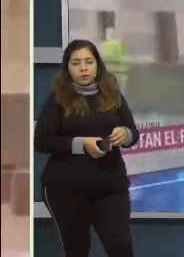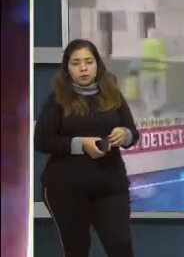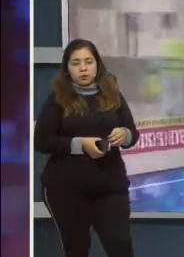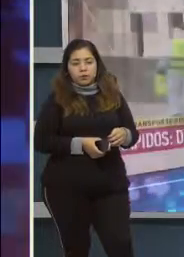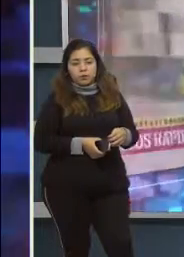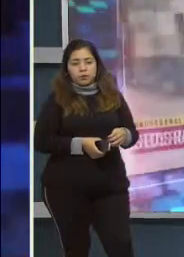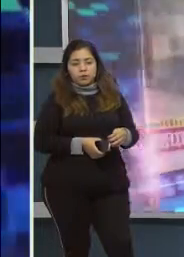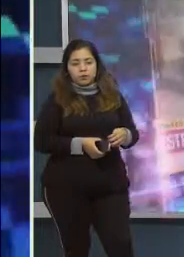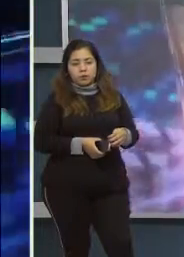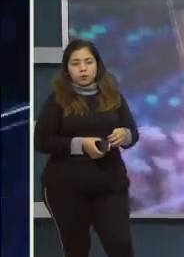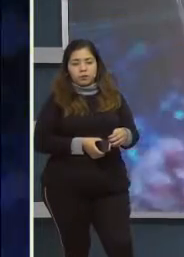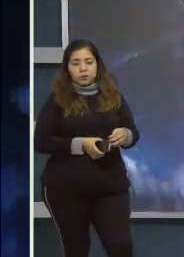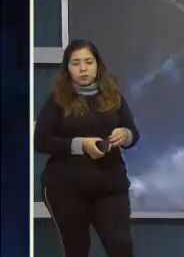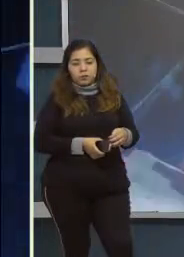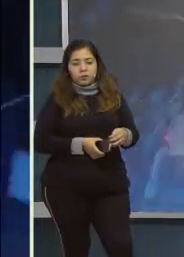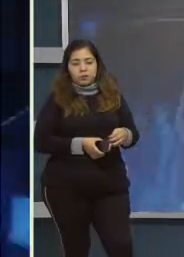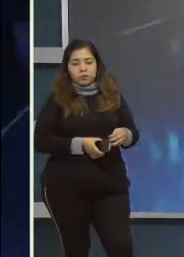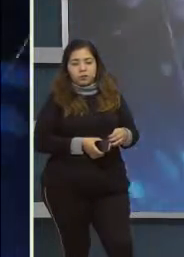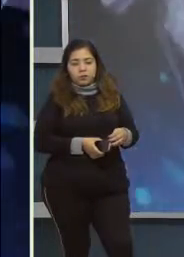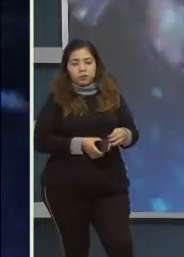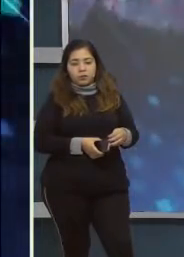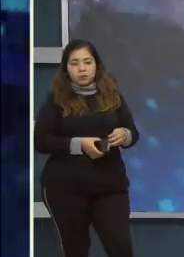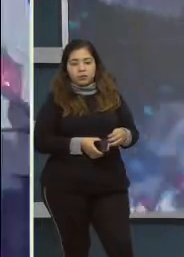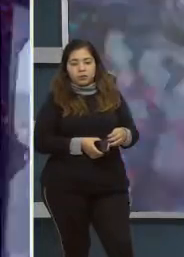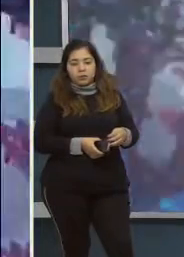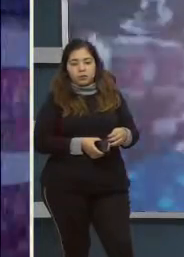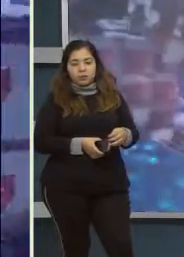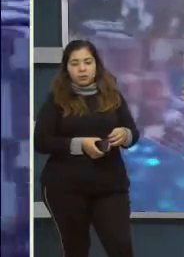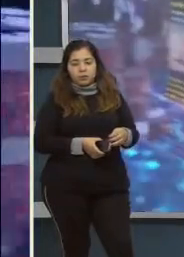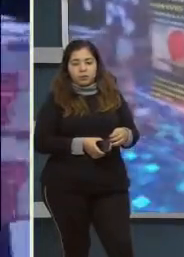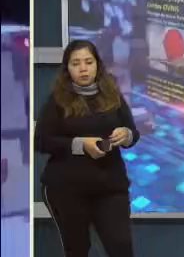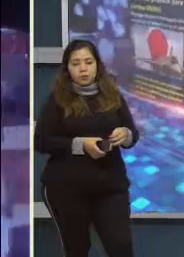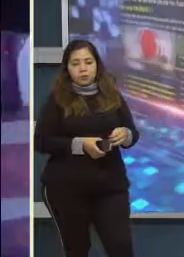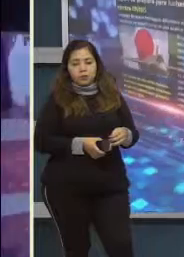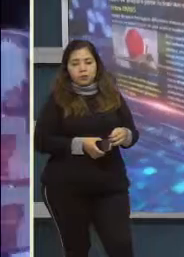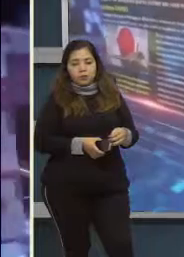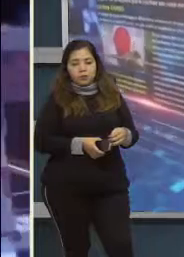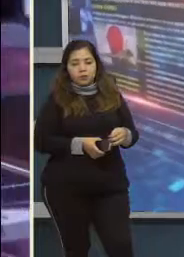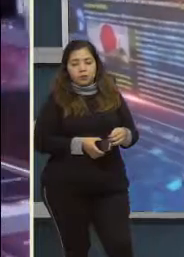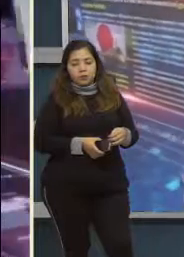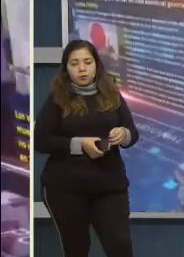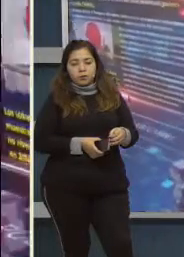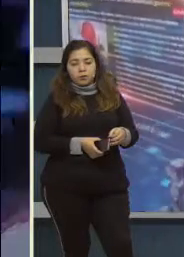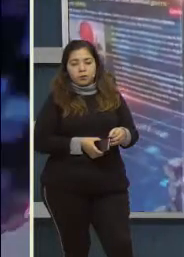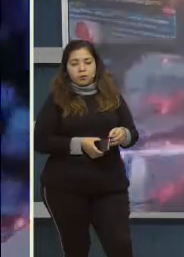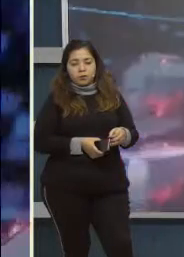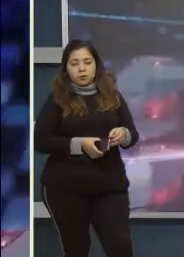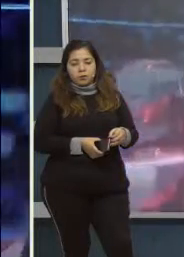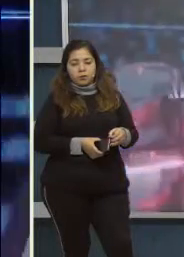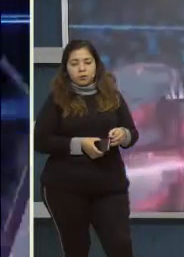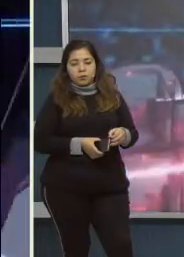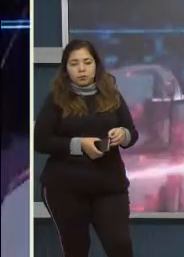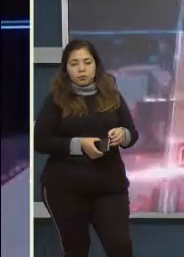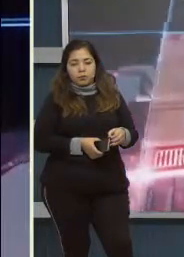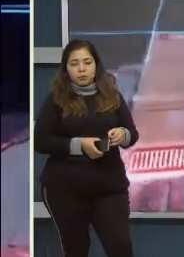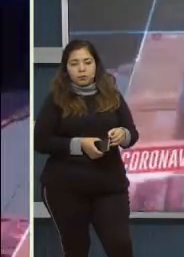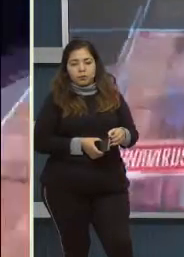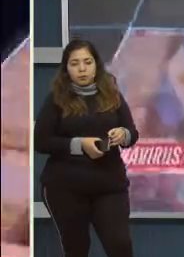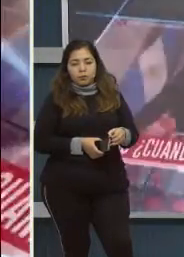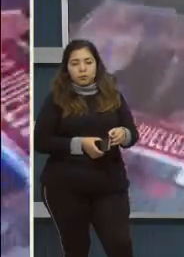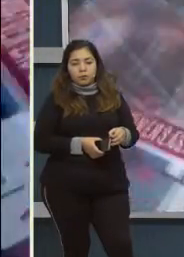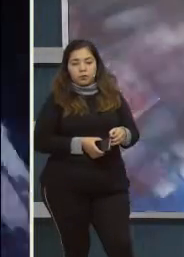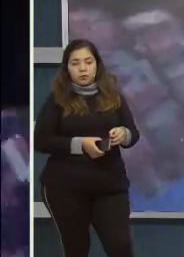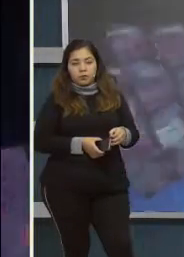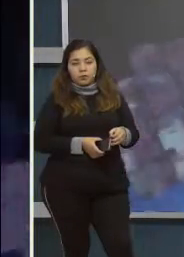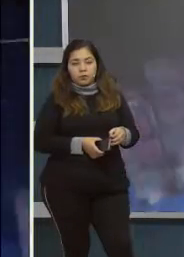de ingreso no se puede rendir o que es mejor que otros. Nosotros no calificamos ningún curso de ingreso, no